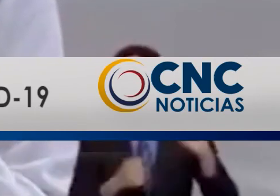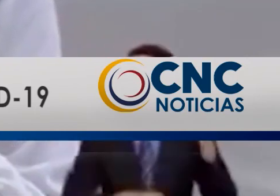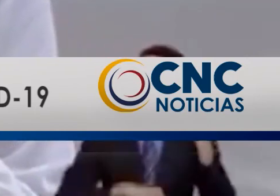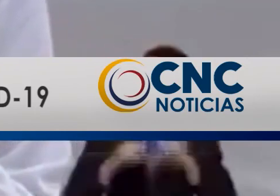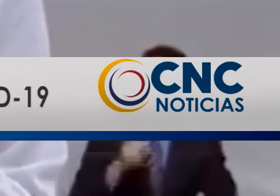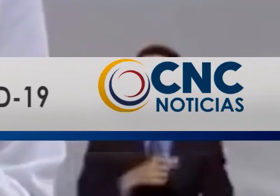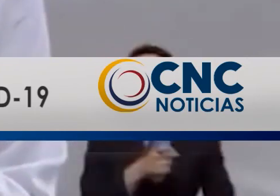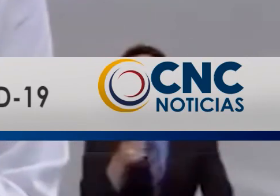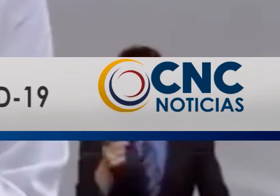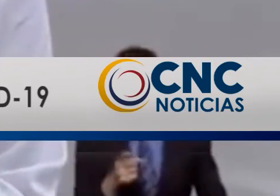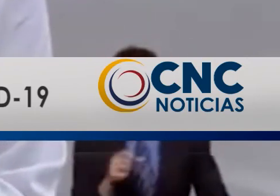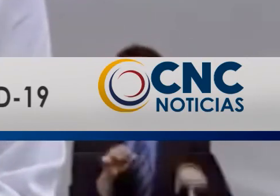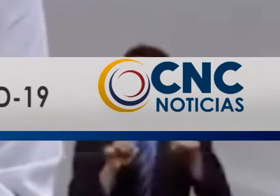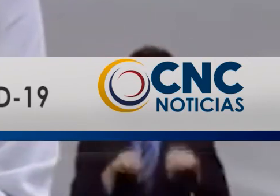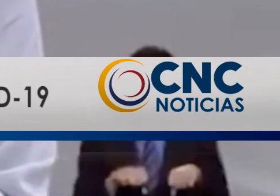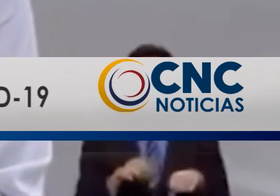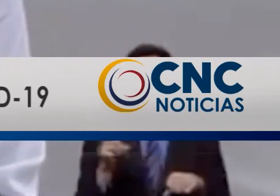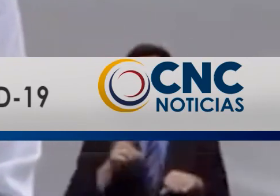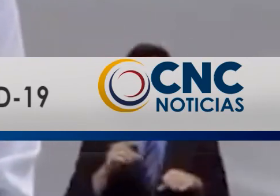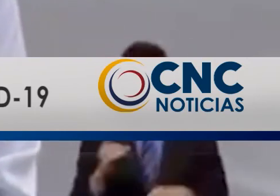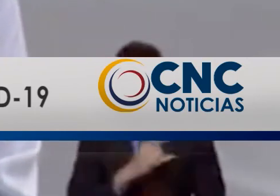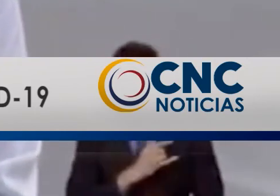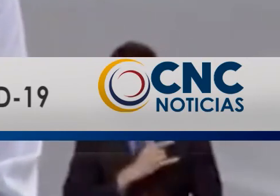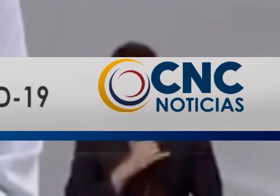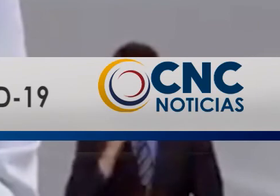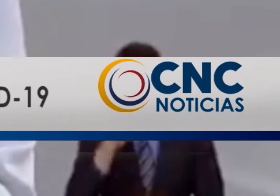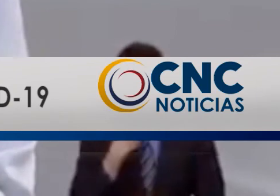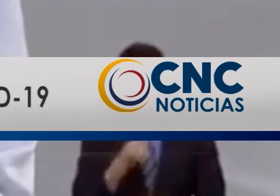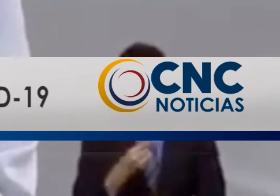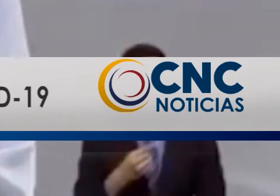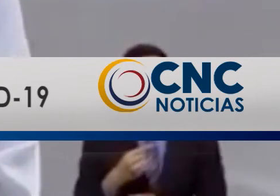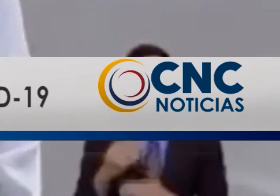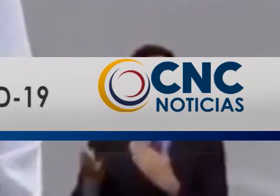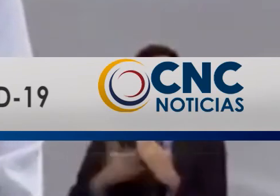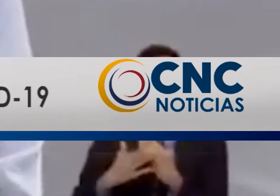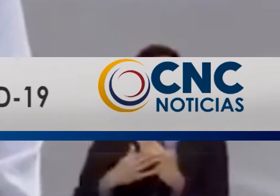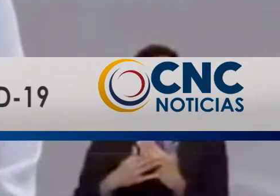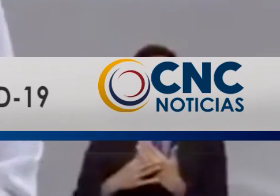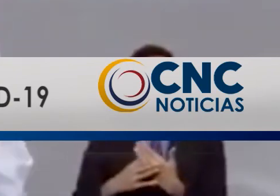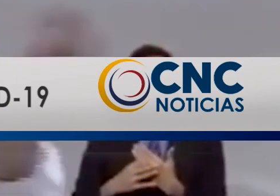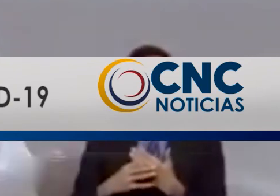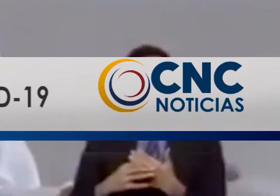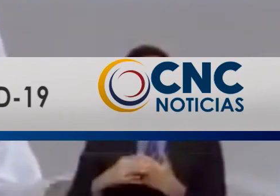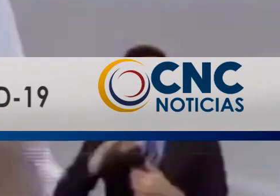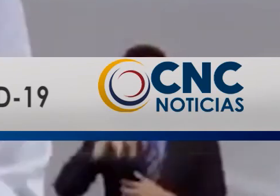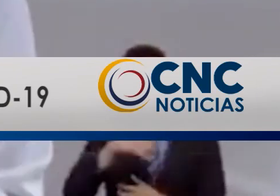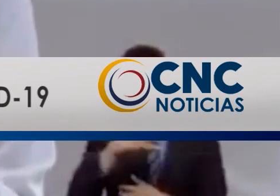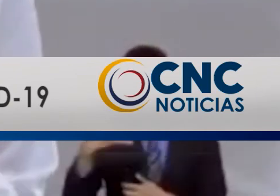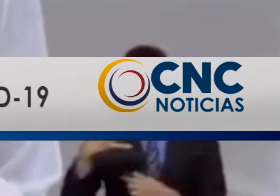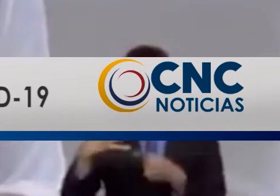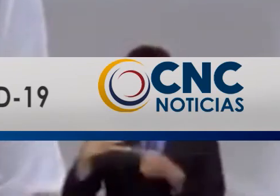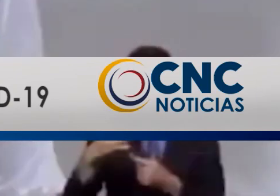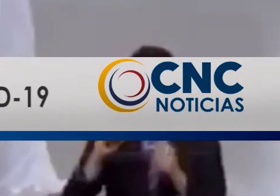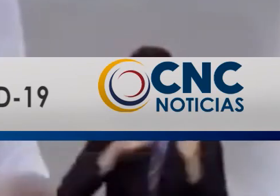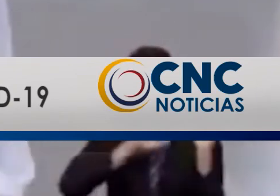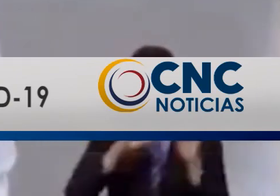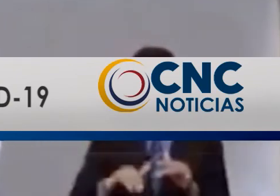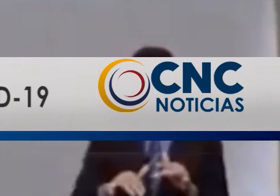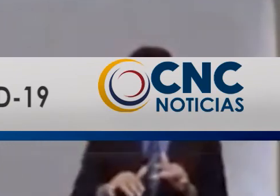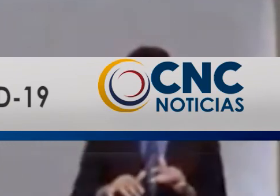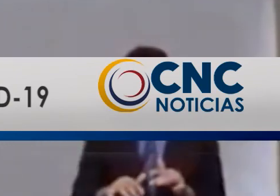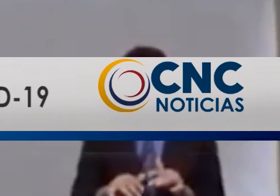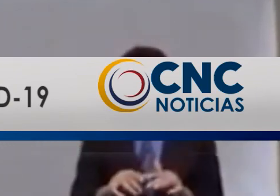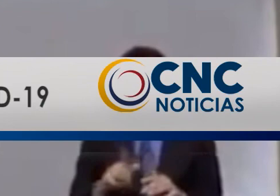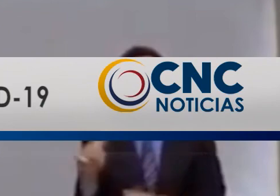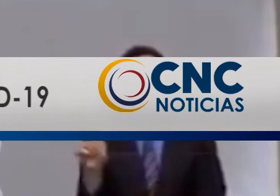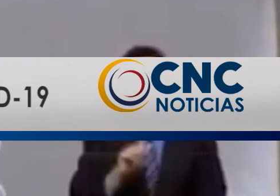sí, como la Universidad del Rosario está informándonos que el COVID no llegó en marzo, sino que llegó en febrero y que fue asintomático durante